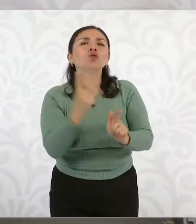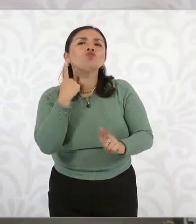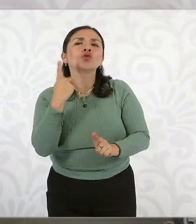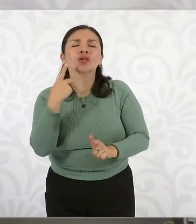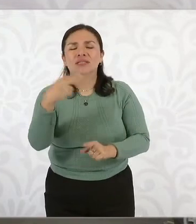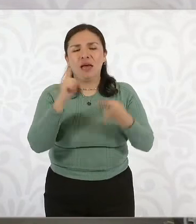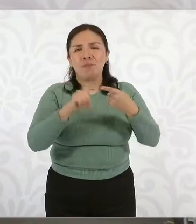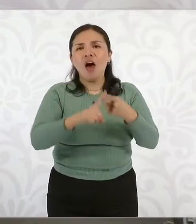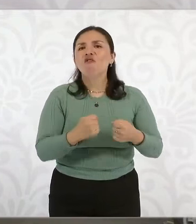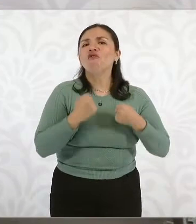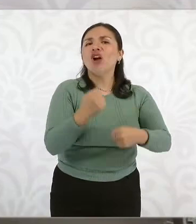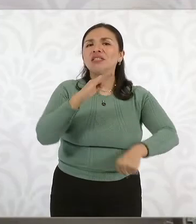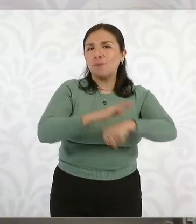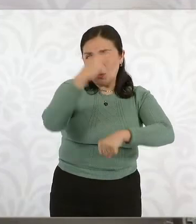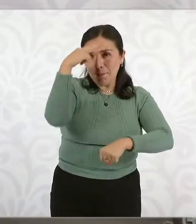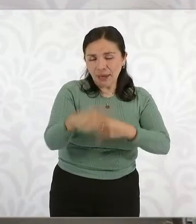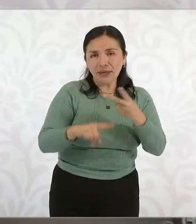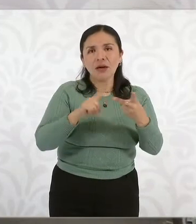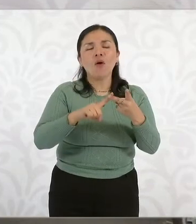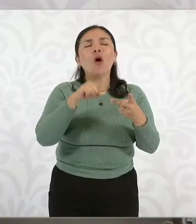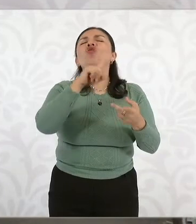México en Tlaxcala, Puebla y Baja California Sur.